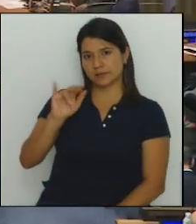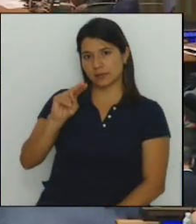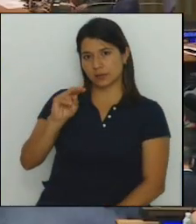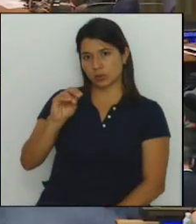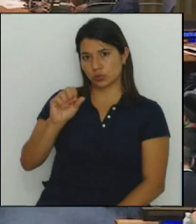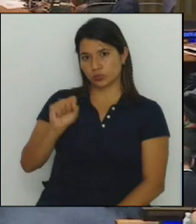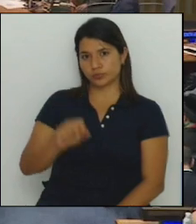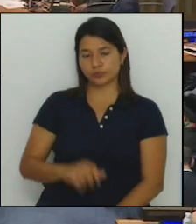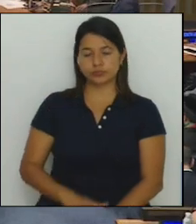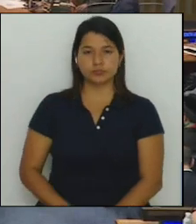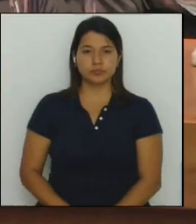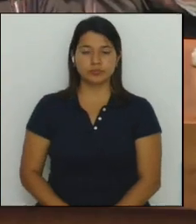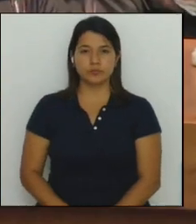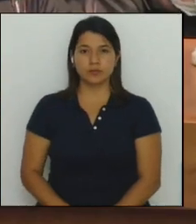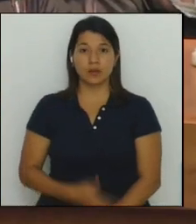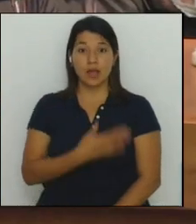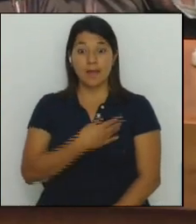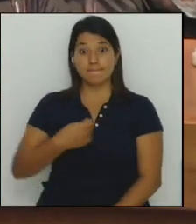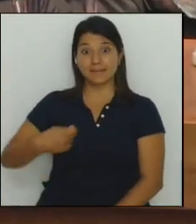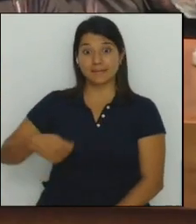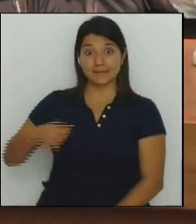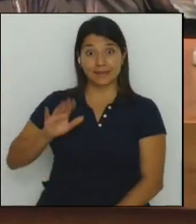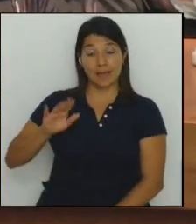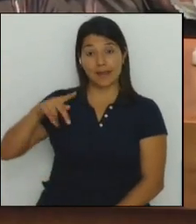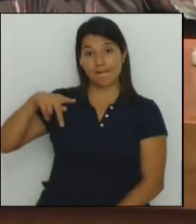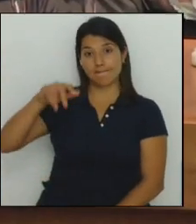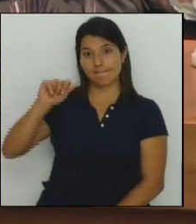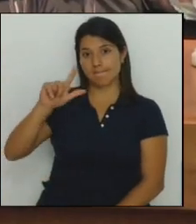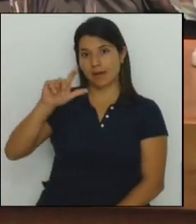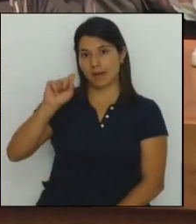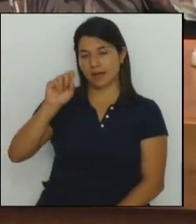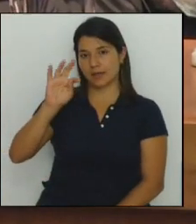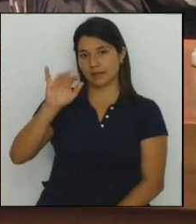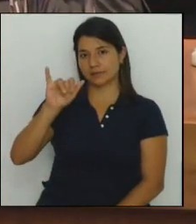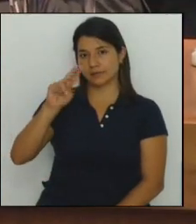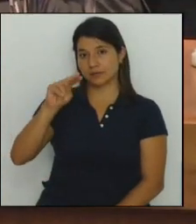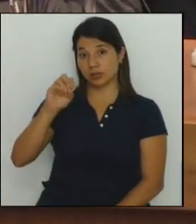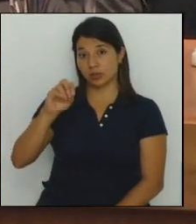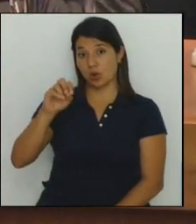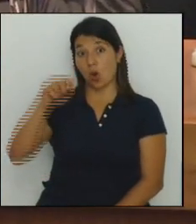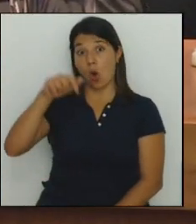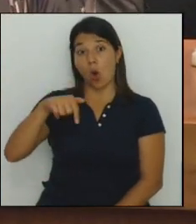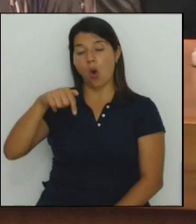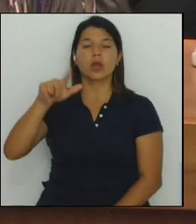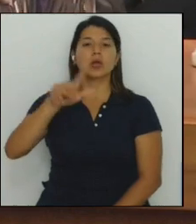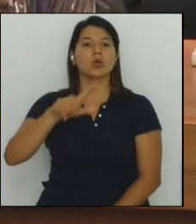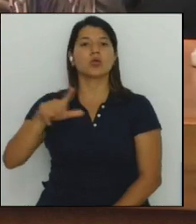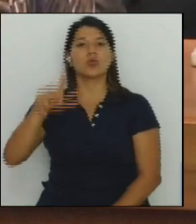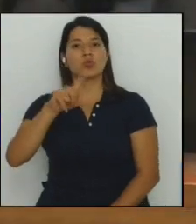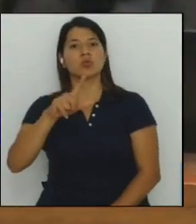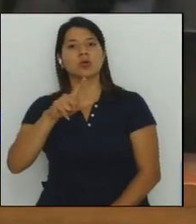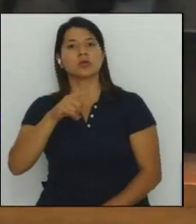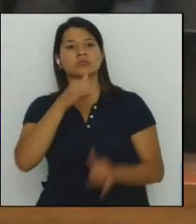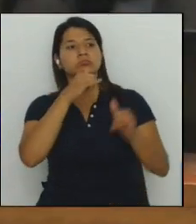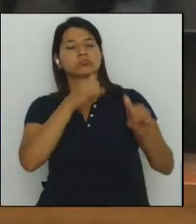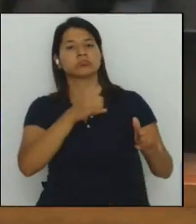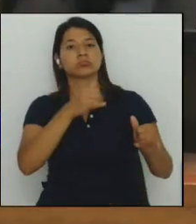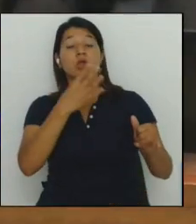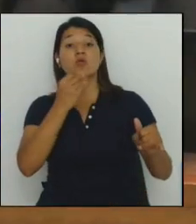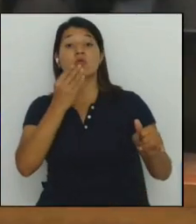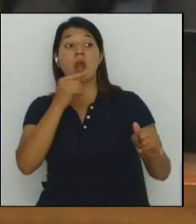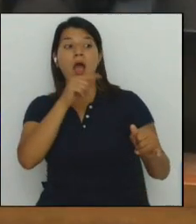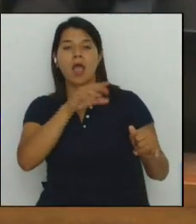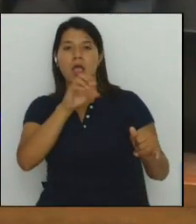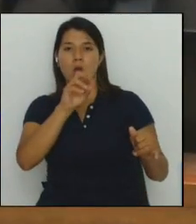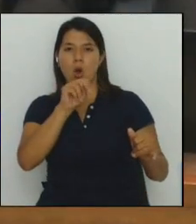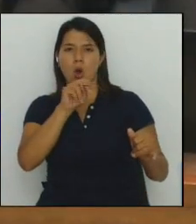El presidente palestino Mahmoud Abbas arremetió el lunes contra Israel ante la ONU por la agresión y la ocupación de territorios palestinos